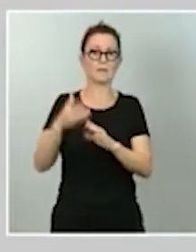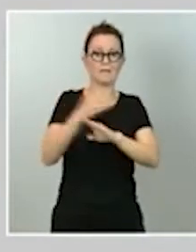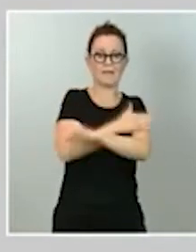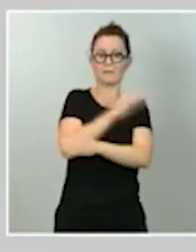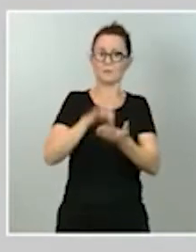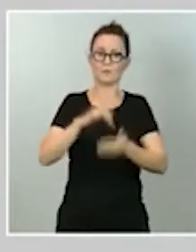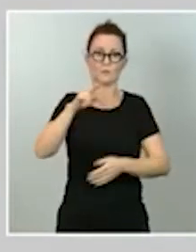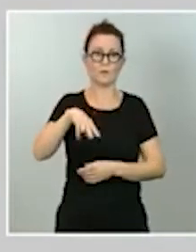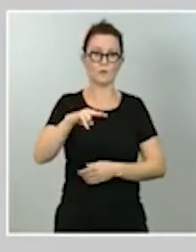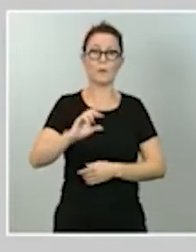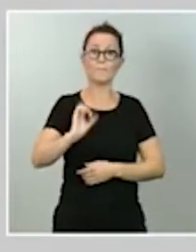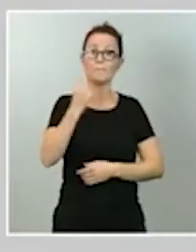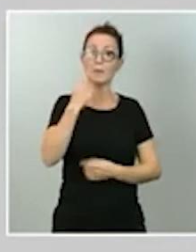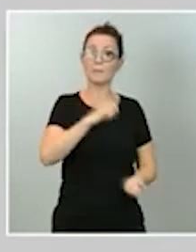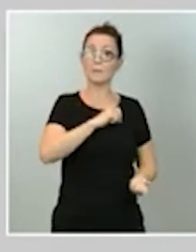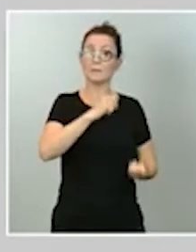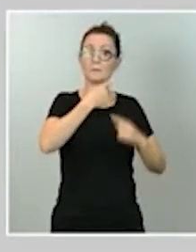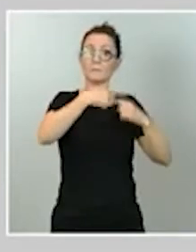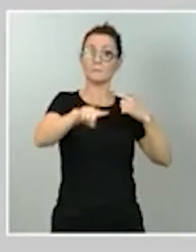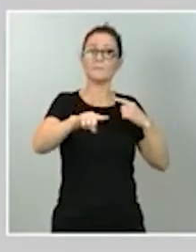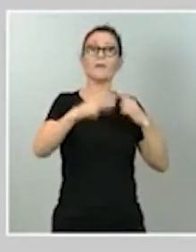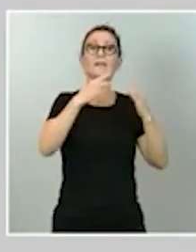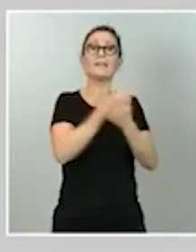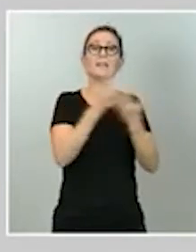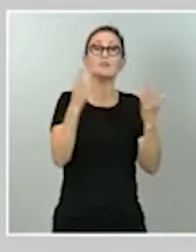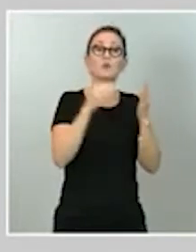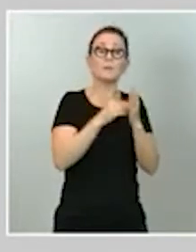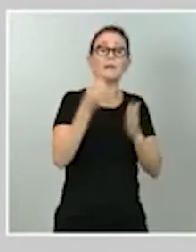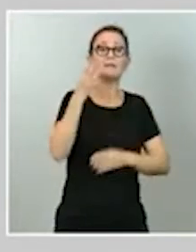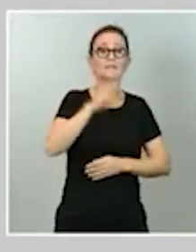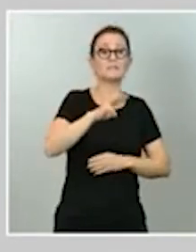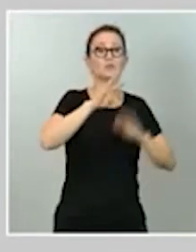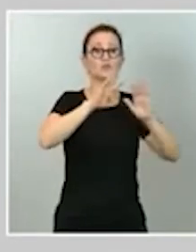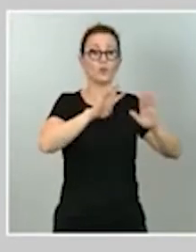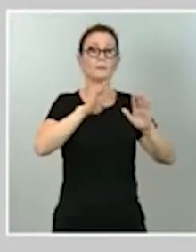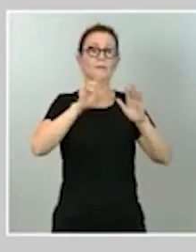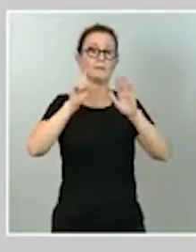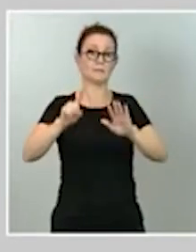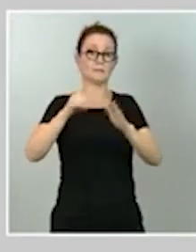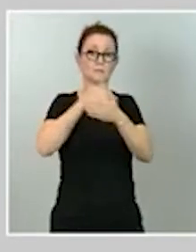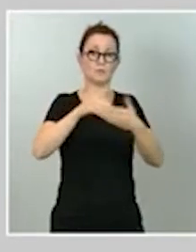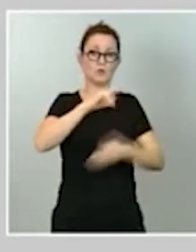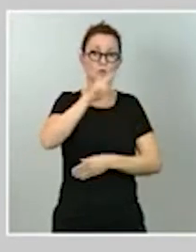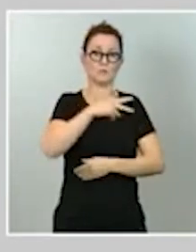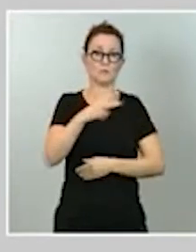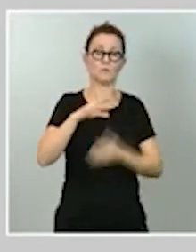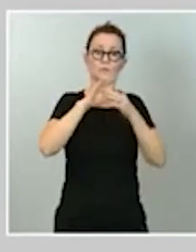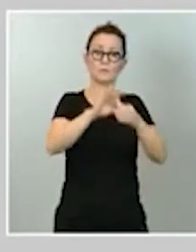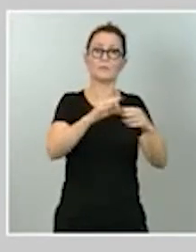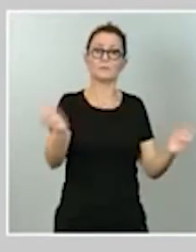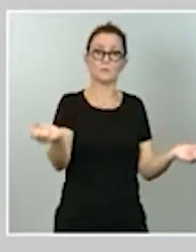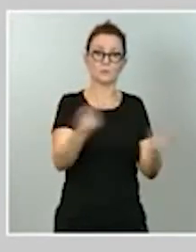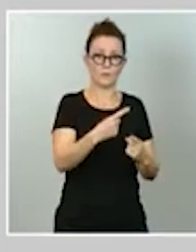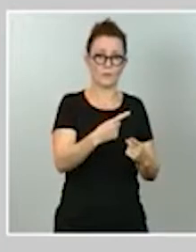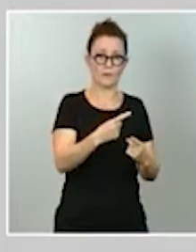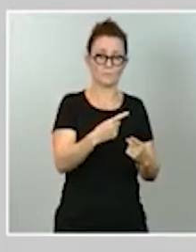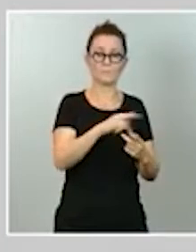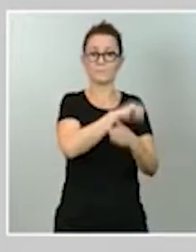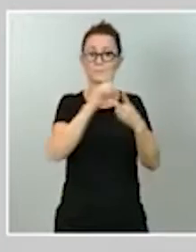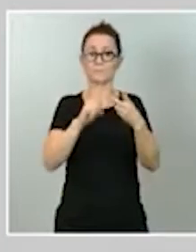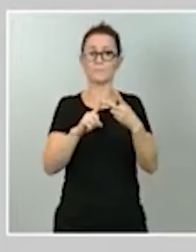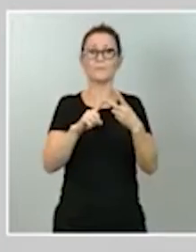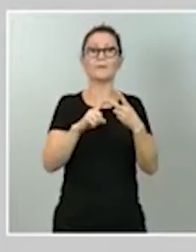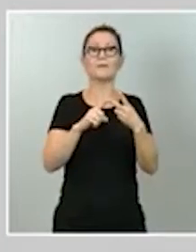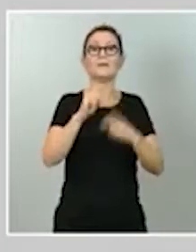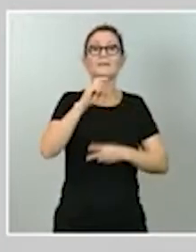transferencia por 18 mil 396 millones de euros para la seguridad social y otra de 13 mil